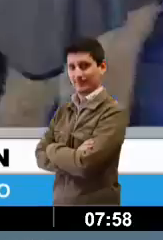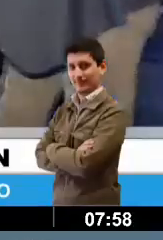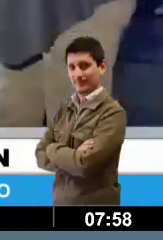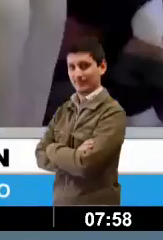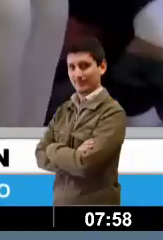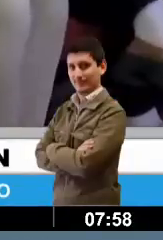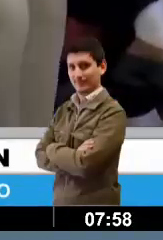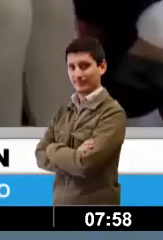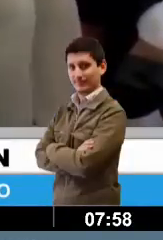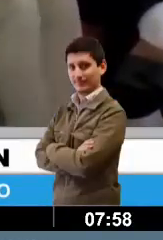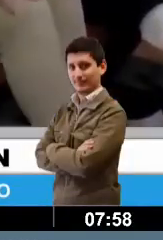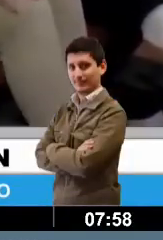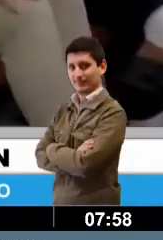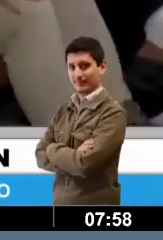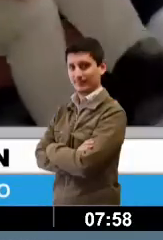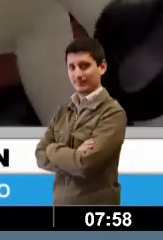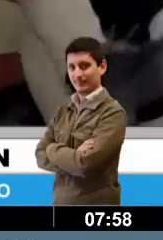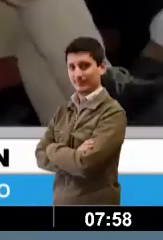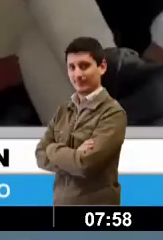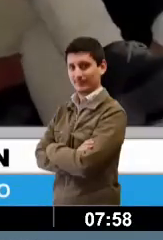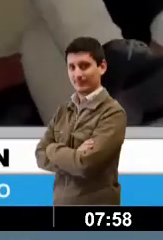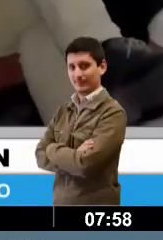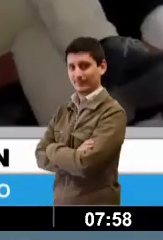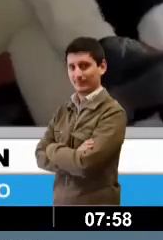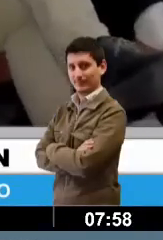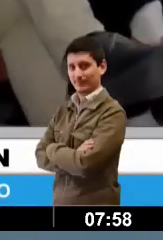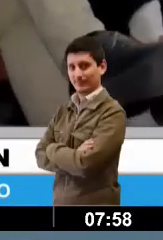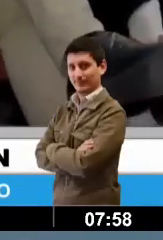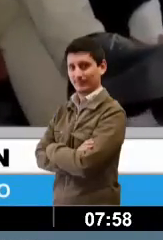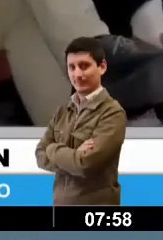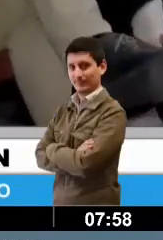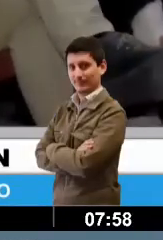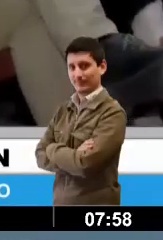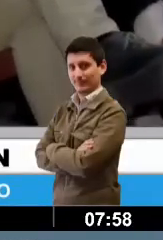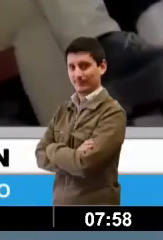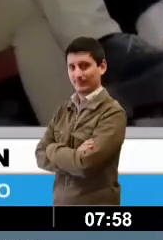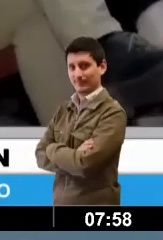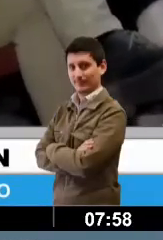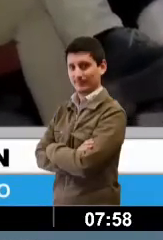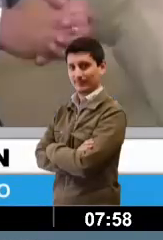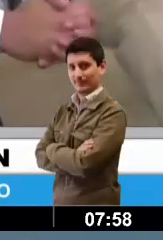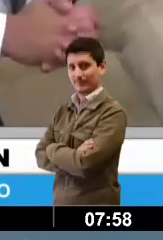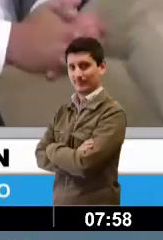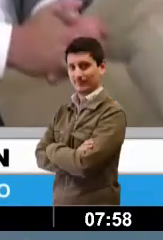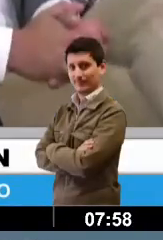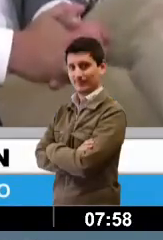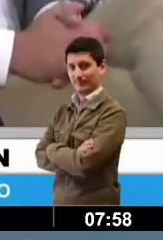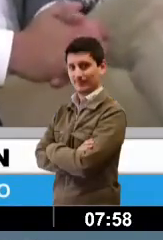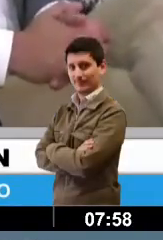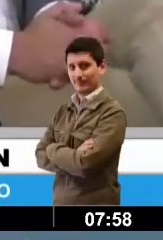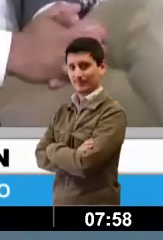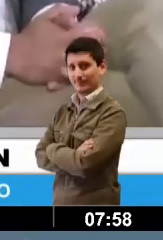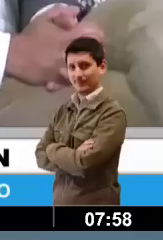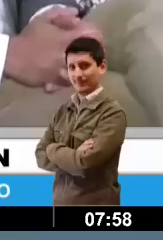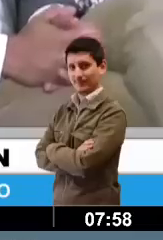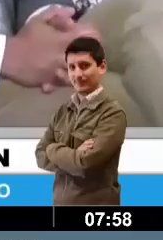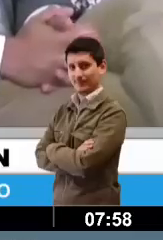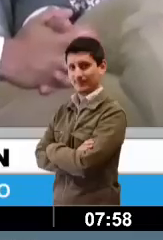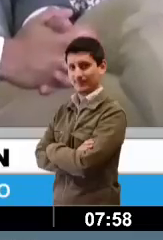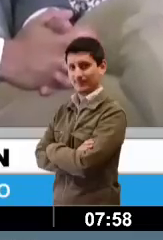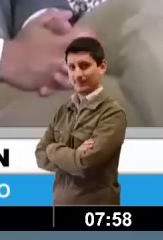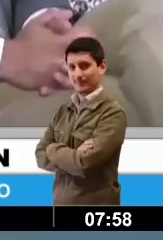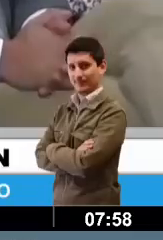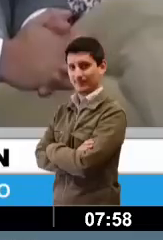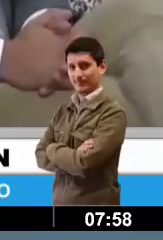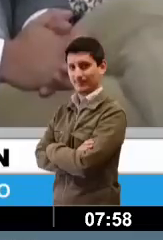el partido lo está jugando en buena parte la democracia cristiana. Habló Erika Edo, que es el jefe de bancada de la